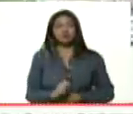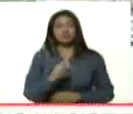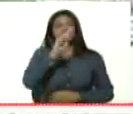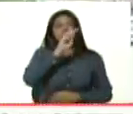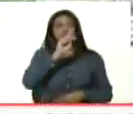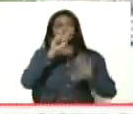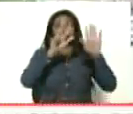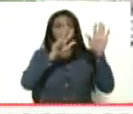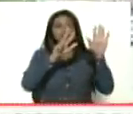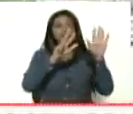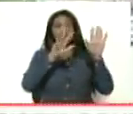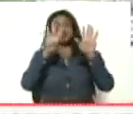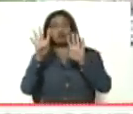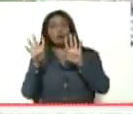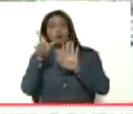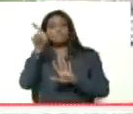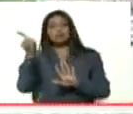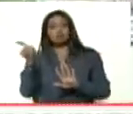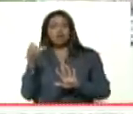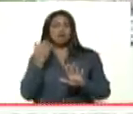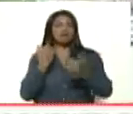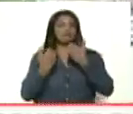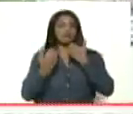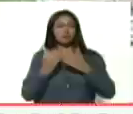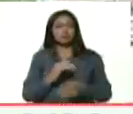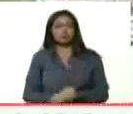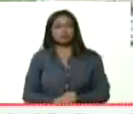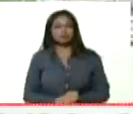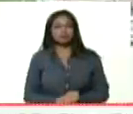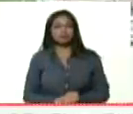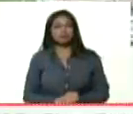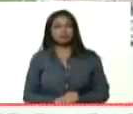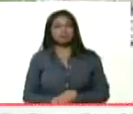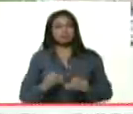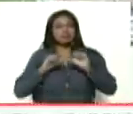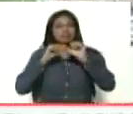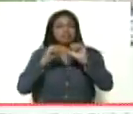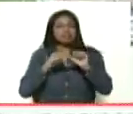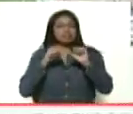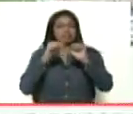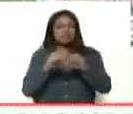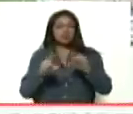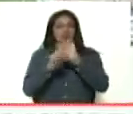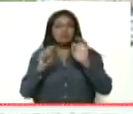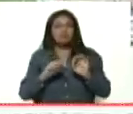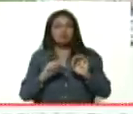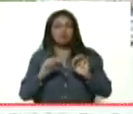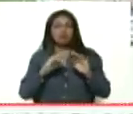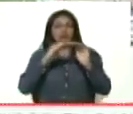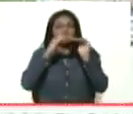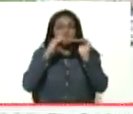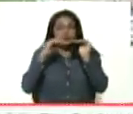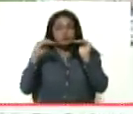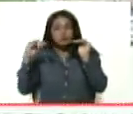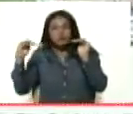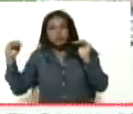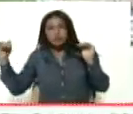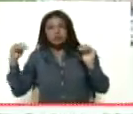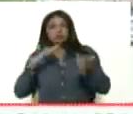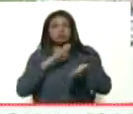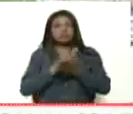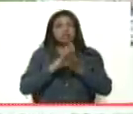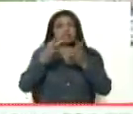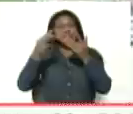189 casos a nivel nacional, manteniendo afortunadamente su curva aplanada.